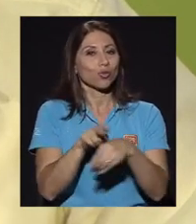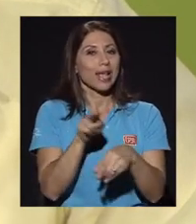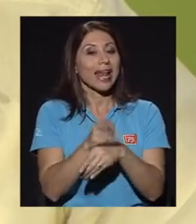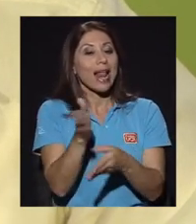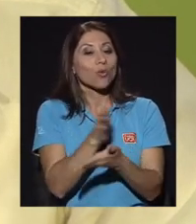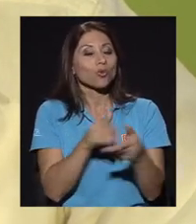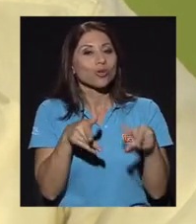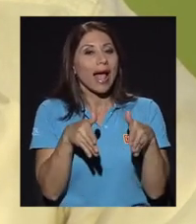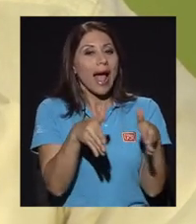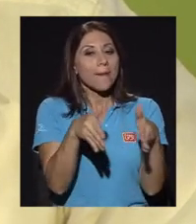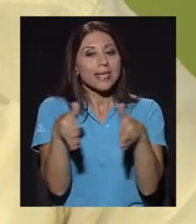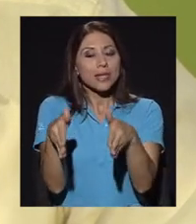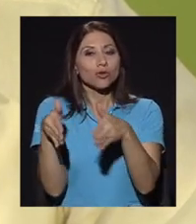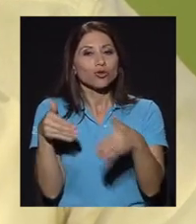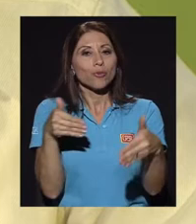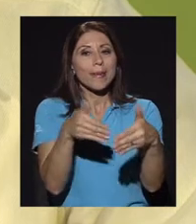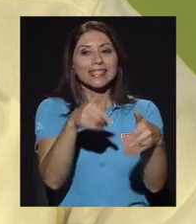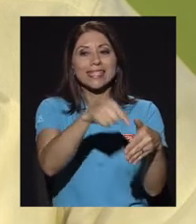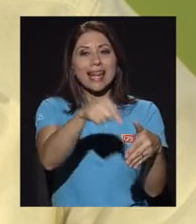sus